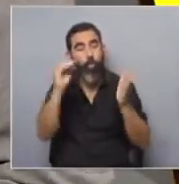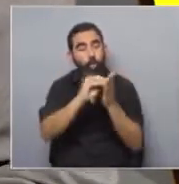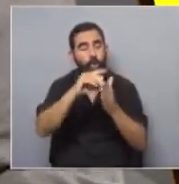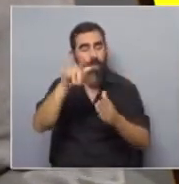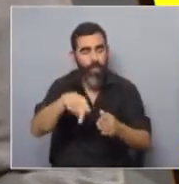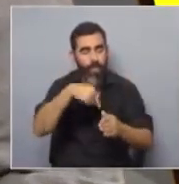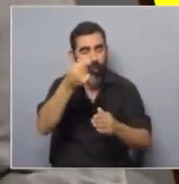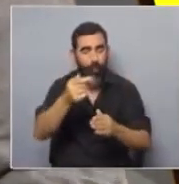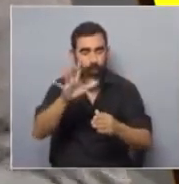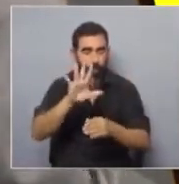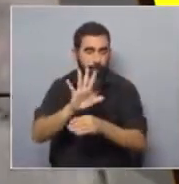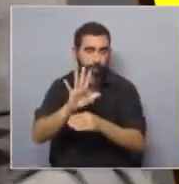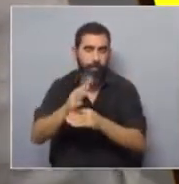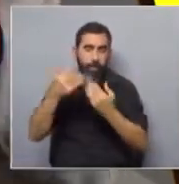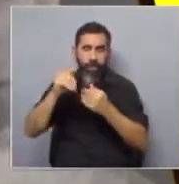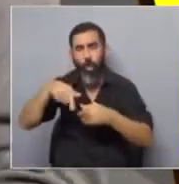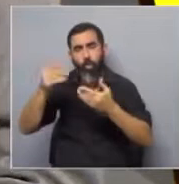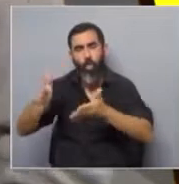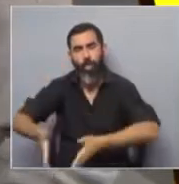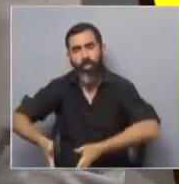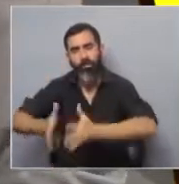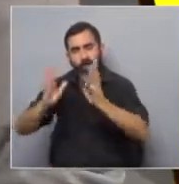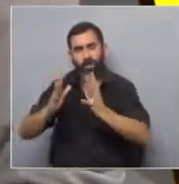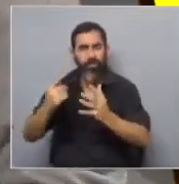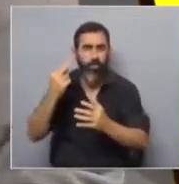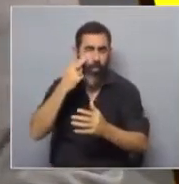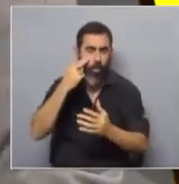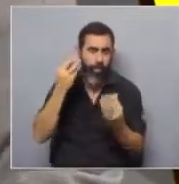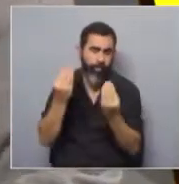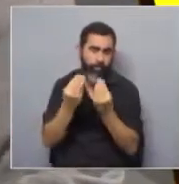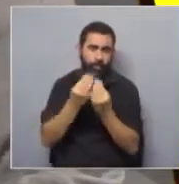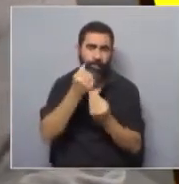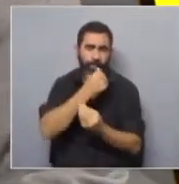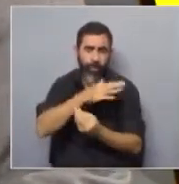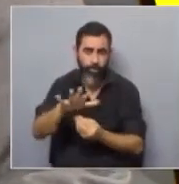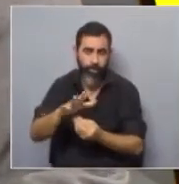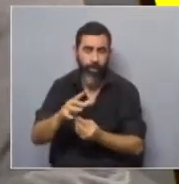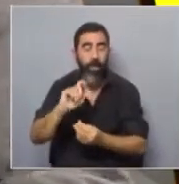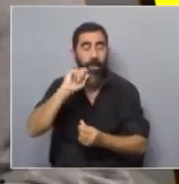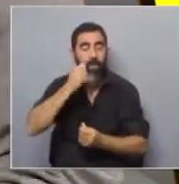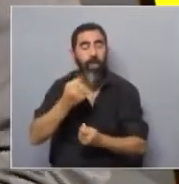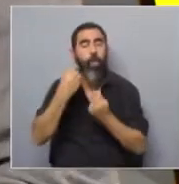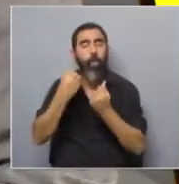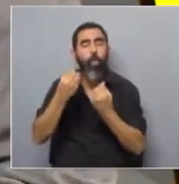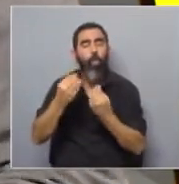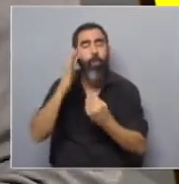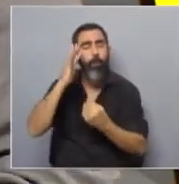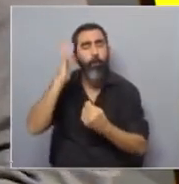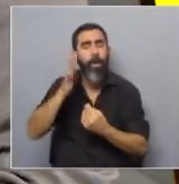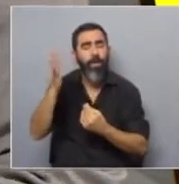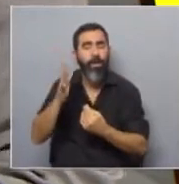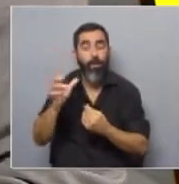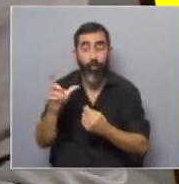una línea que arrancó incluso en otro edificio, con muchas carencias y demás, hay un montón de historias que son muy valiosas. ¿Cómo proyecta usted, que